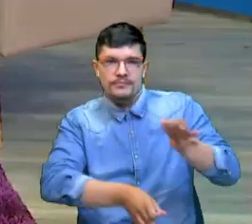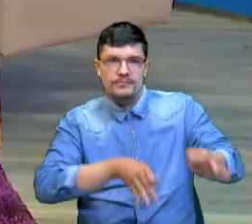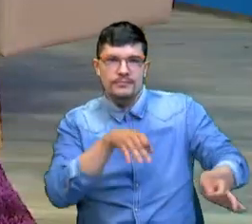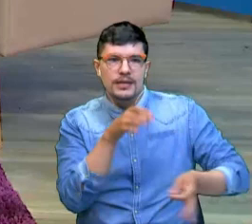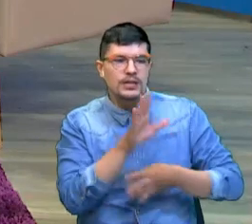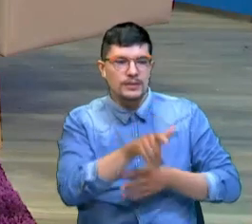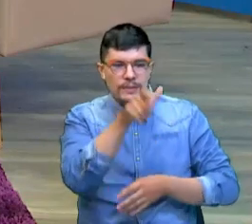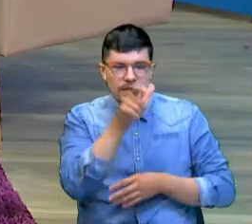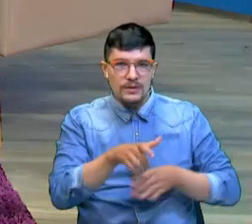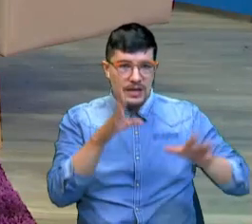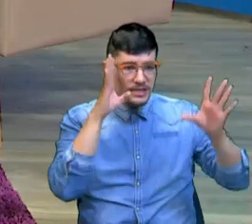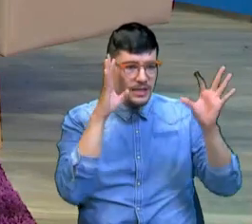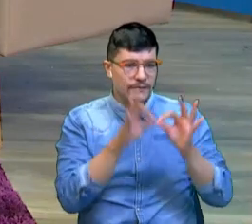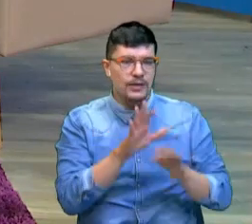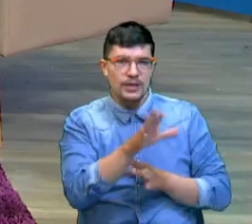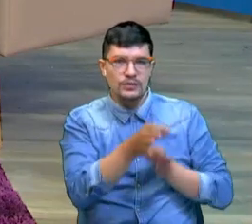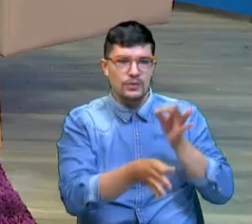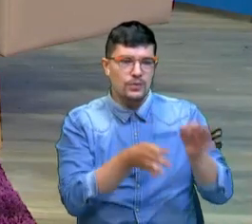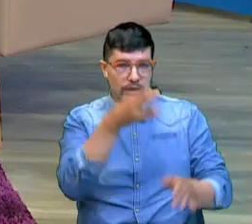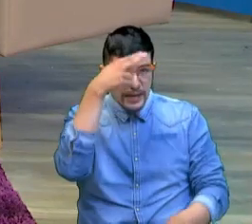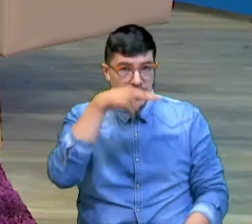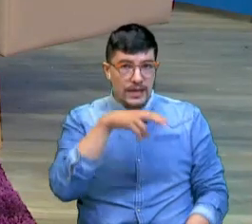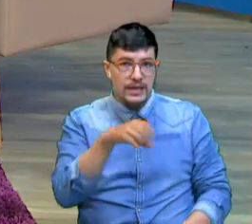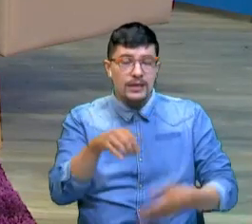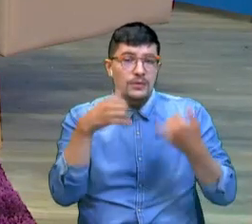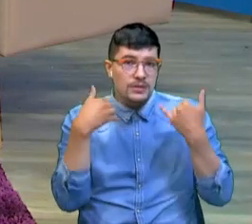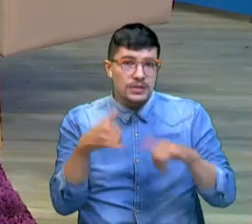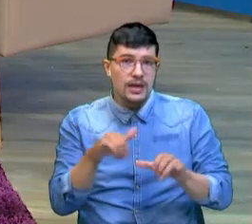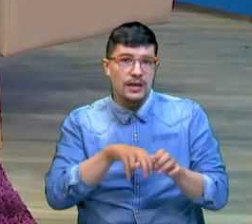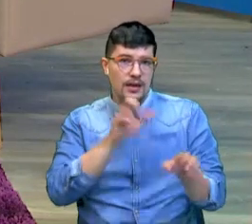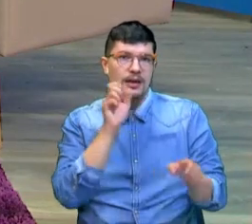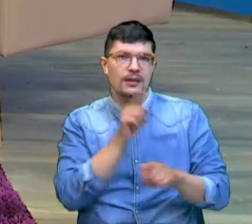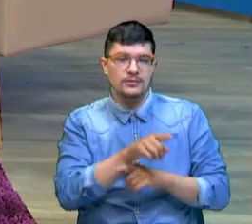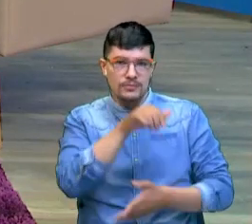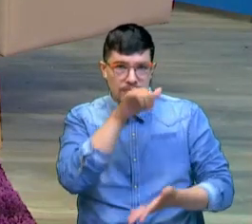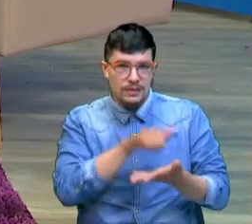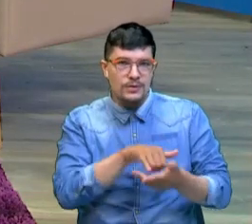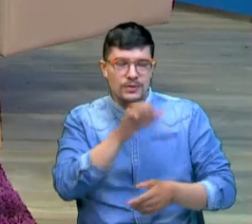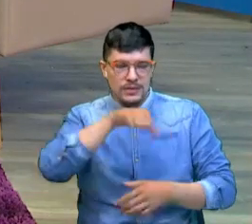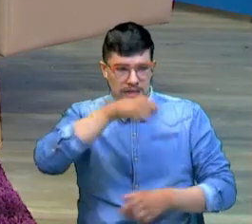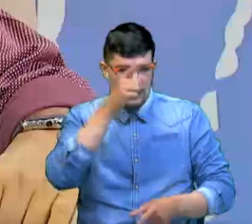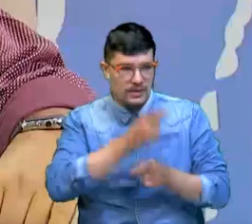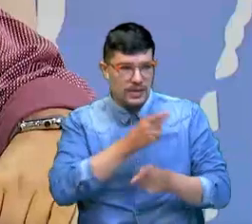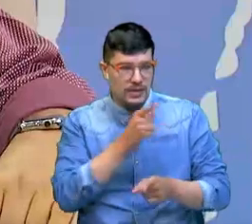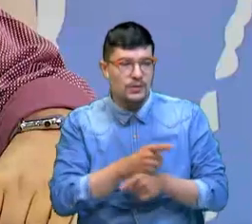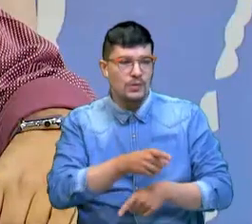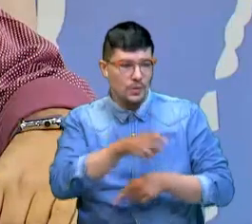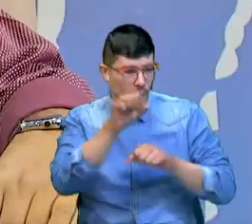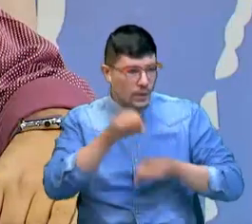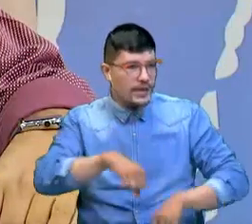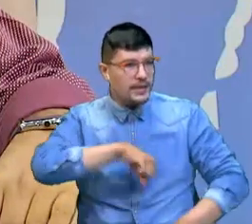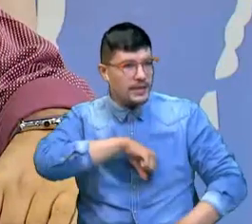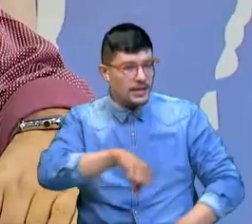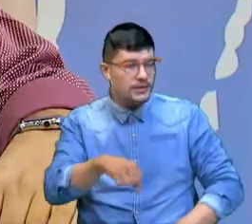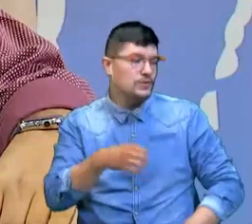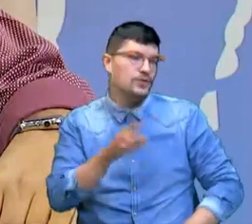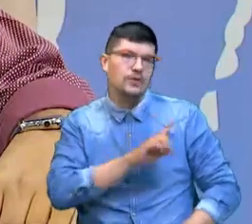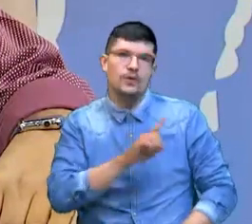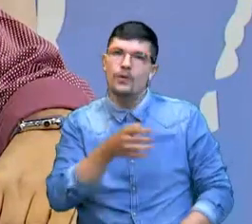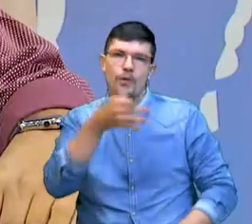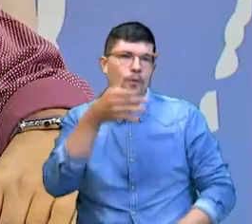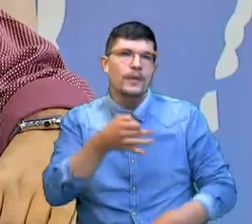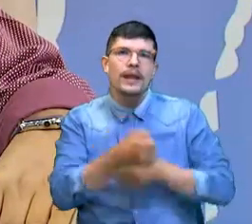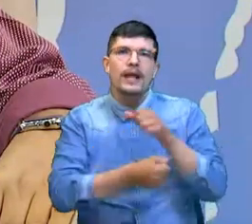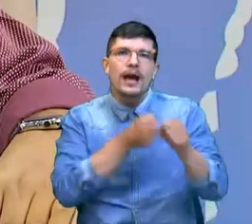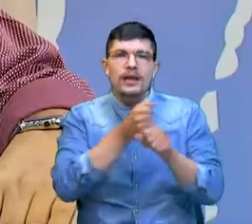Vaya a dedicarse a su cuidado. Queda relevada efectivamente, Sandra, como le han dicho, de cumplir la edad, porque precisamente